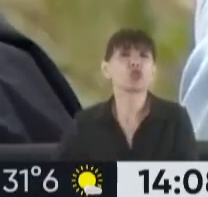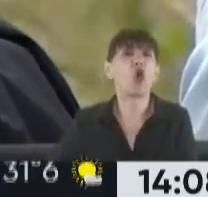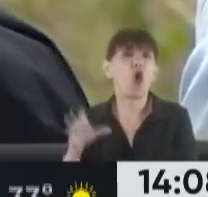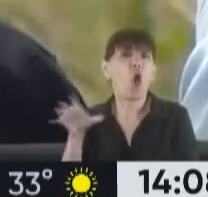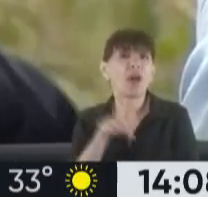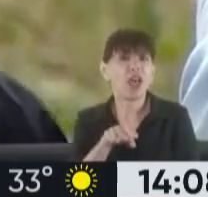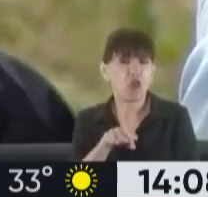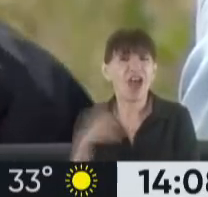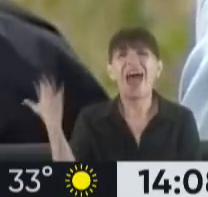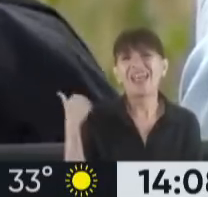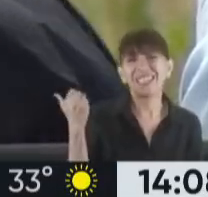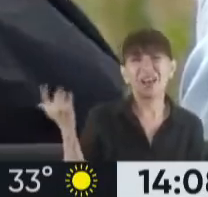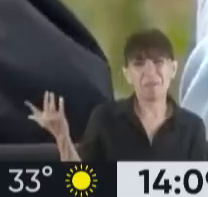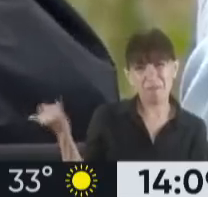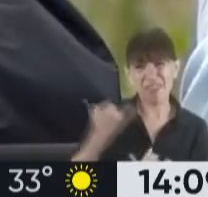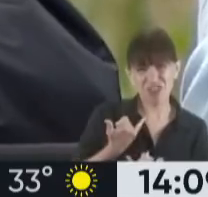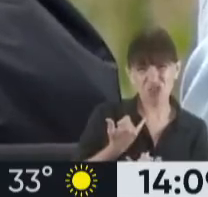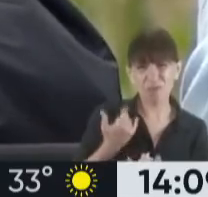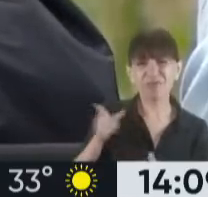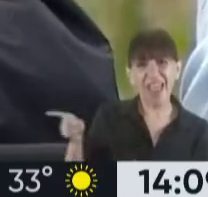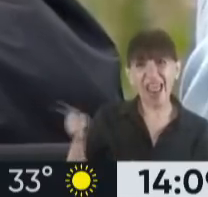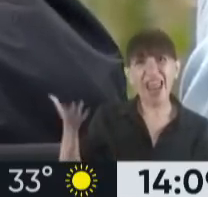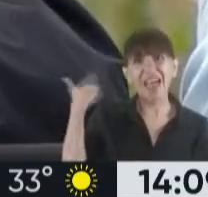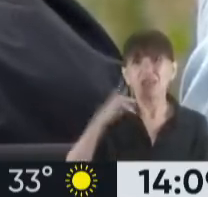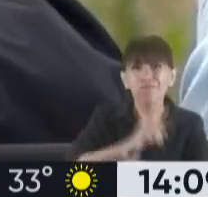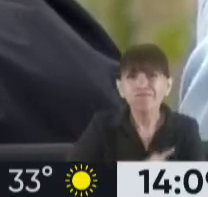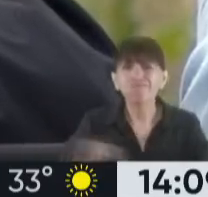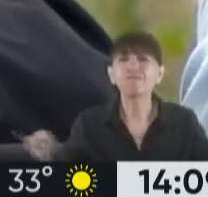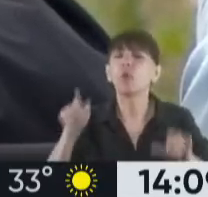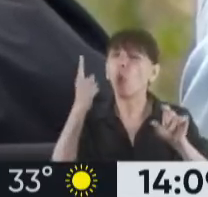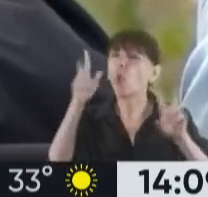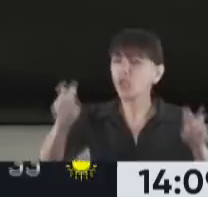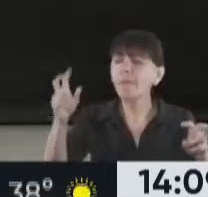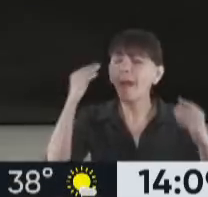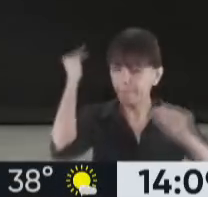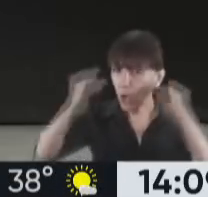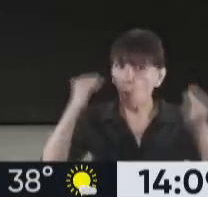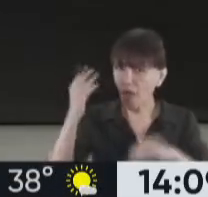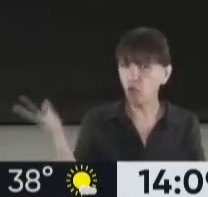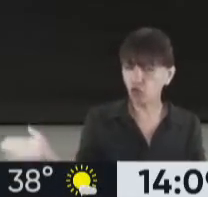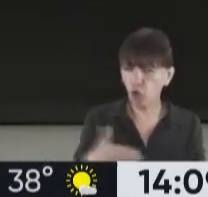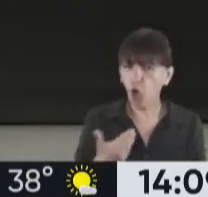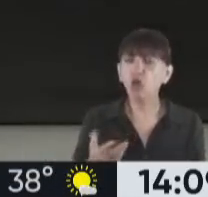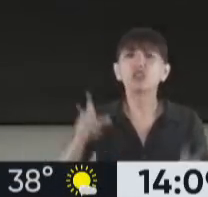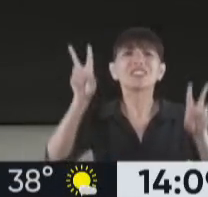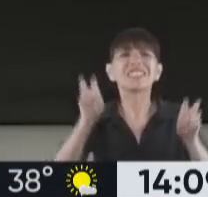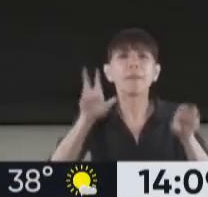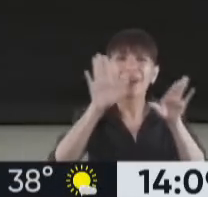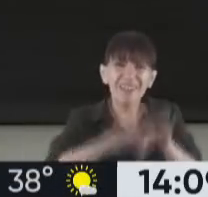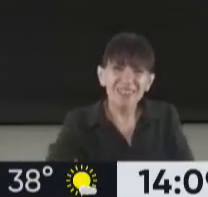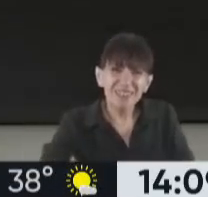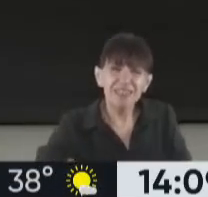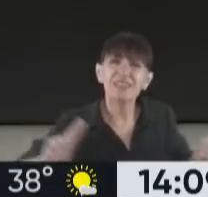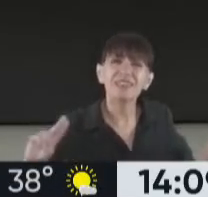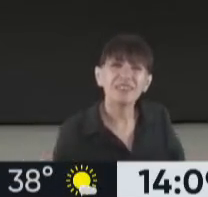gobernador, que ayer anunció algo que era una preocupación conjunta cuando llegamos, que era la mortalidad infantil de